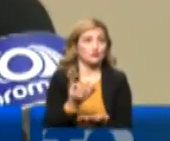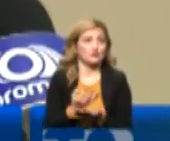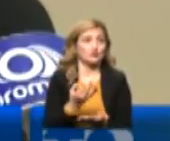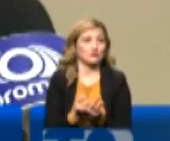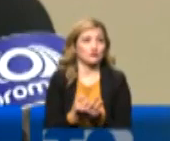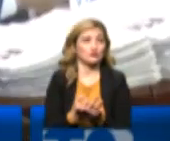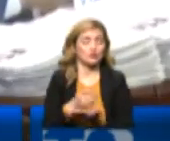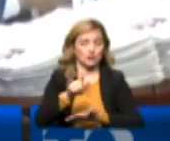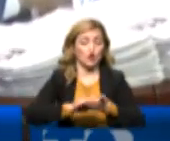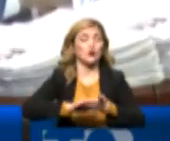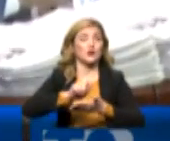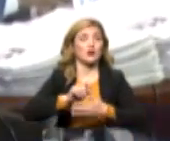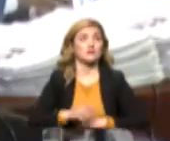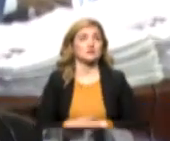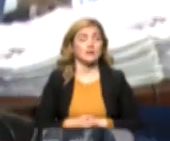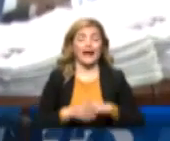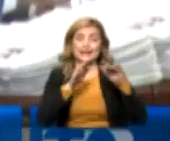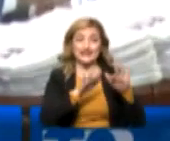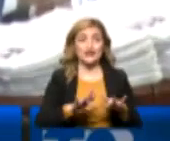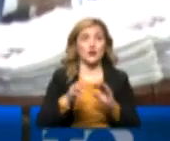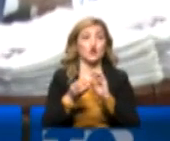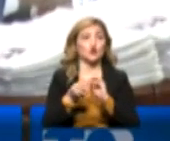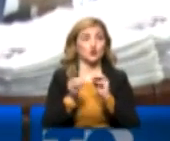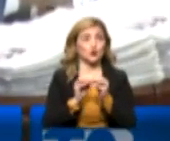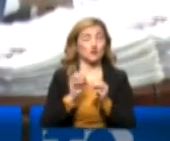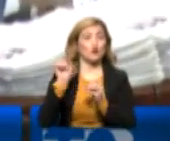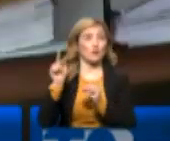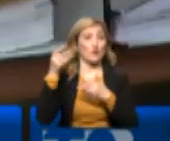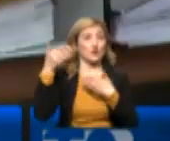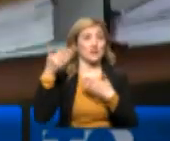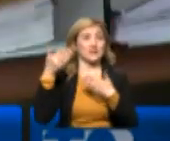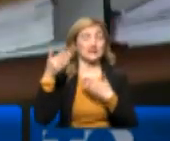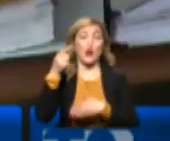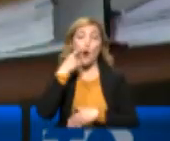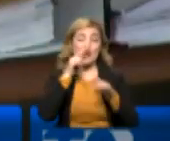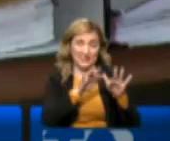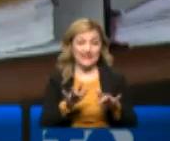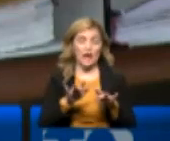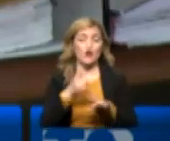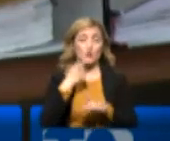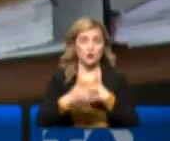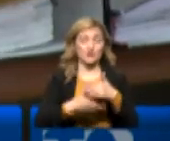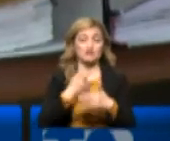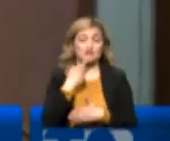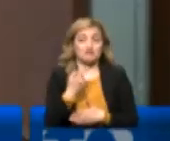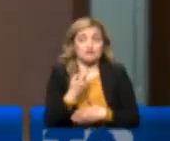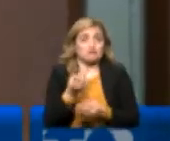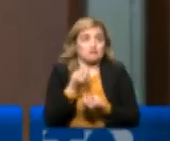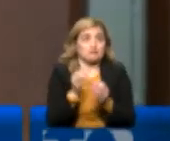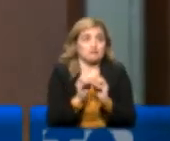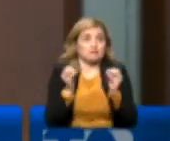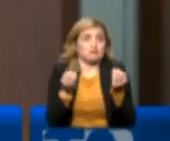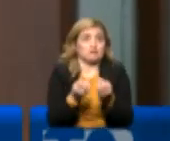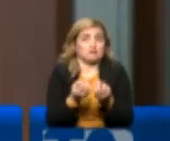supuesto, de hecho hay un contrato. Pero fue el propio secretario de la Alianza Bolivariana Alfarista, César Augusto Muñoz, que en esta audiencia contó que la